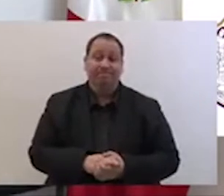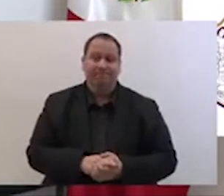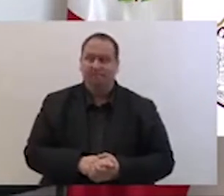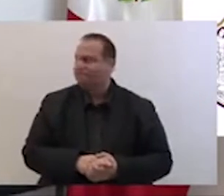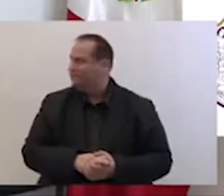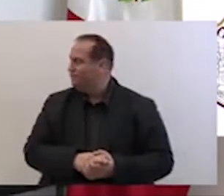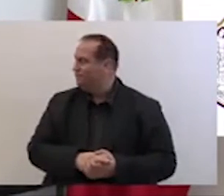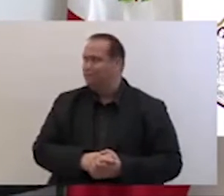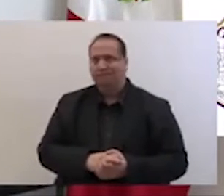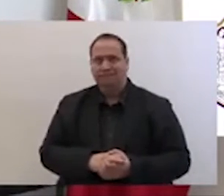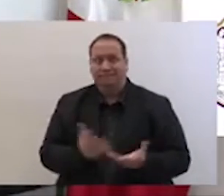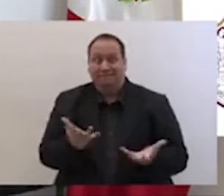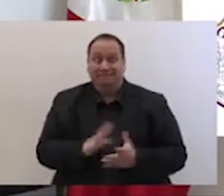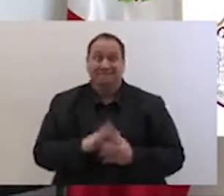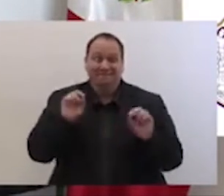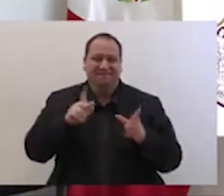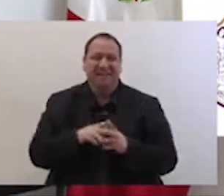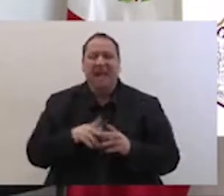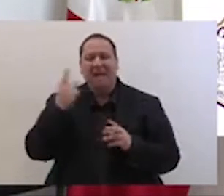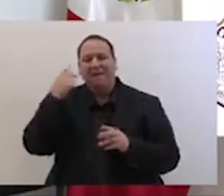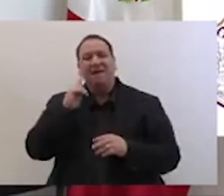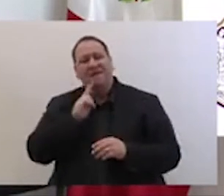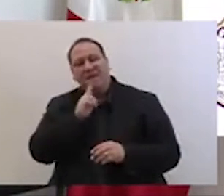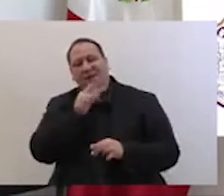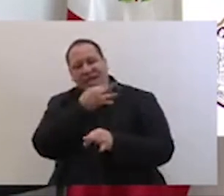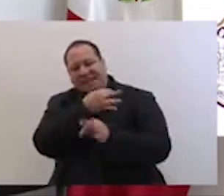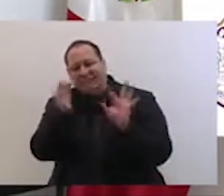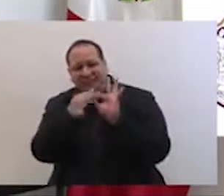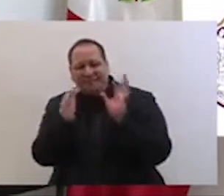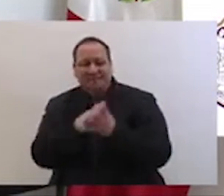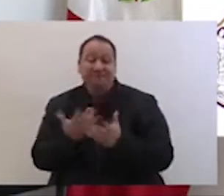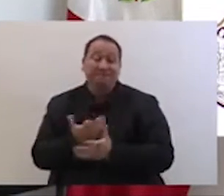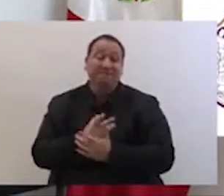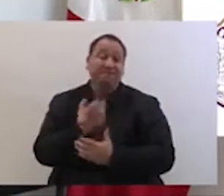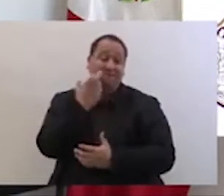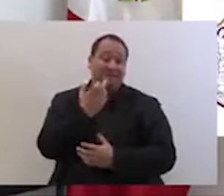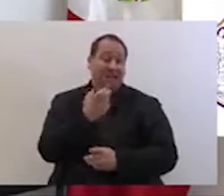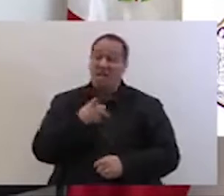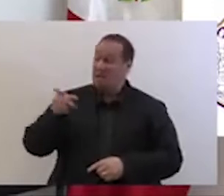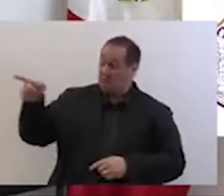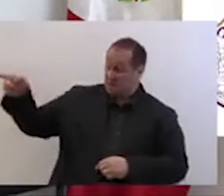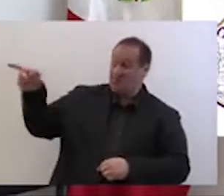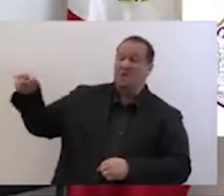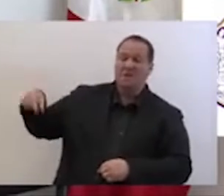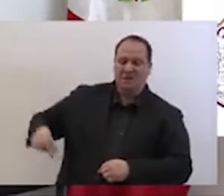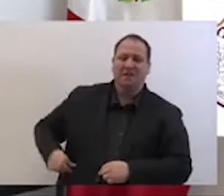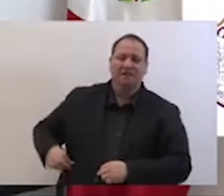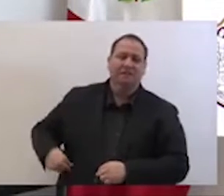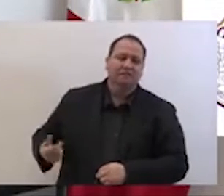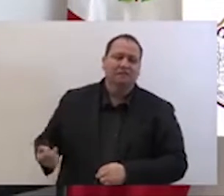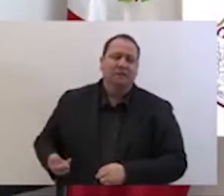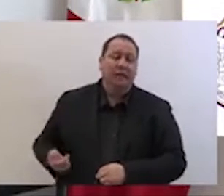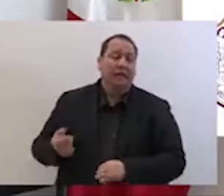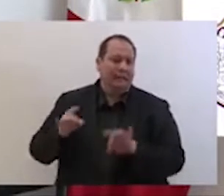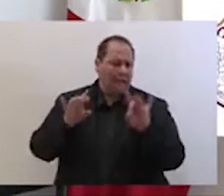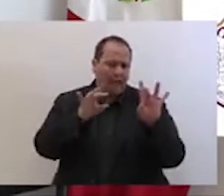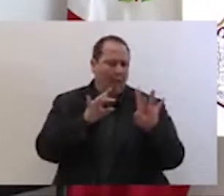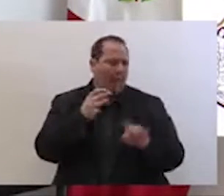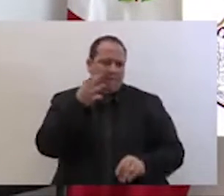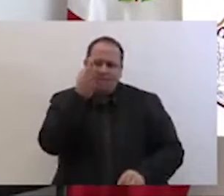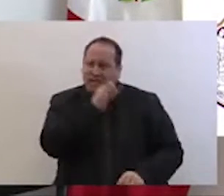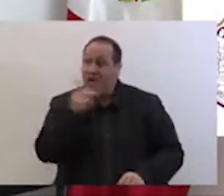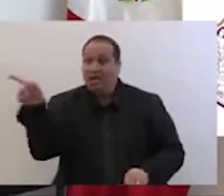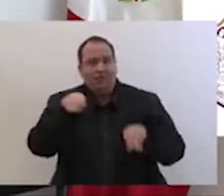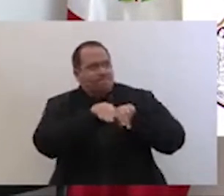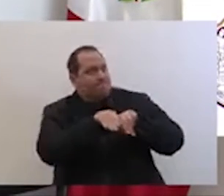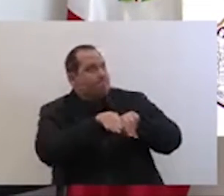a los medios de comunicación y por eso lo responsabilizaron de esa situación dicha situación que debo mencionar es falsa, él